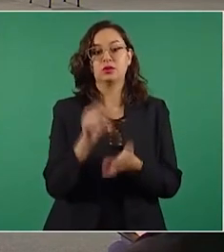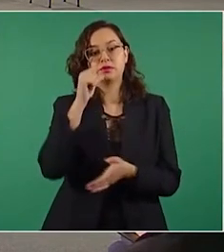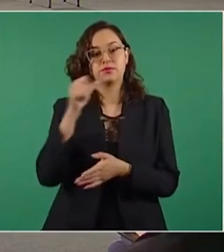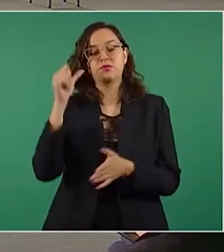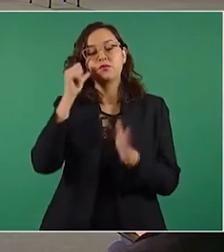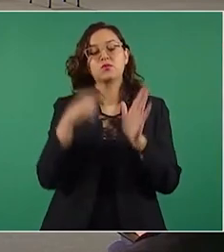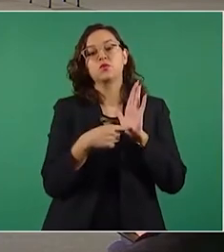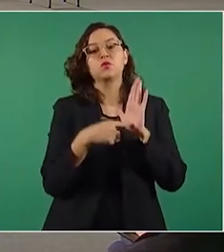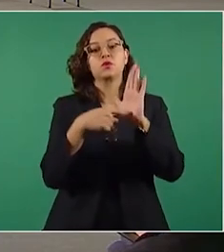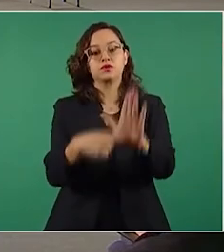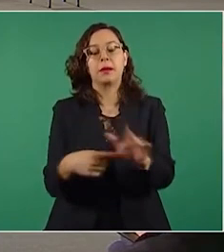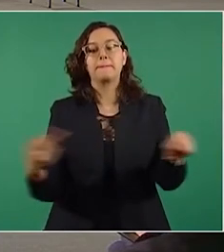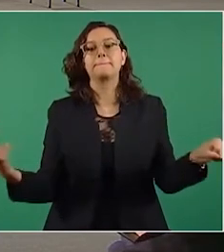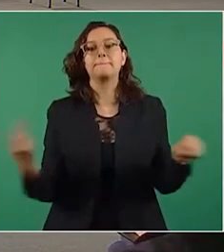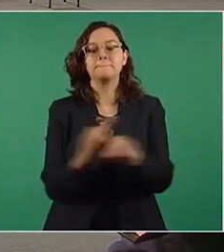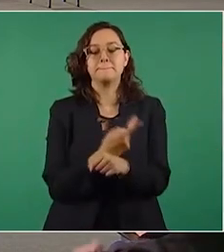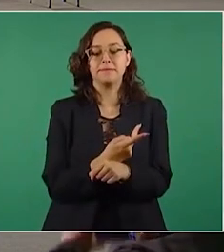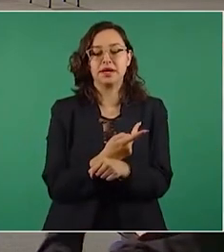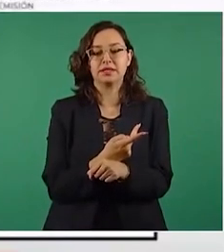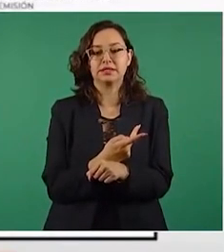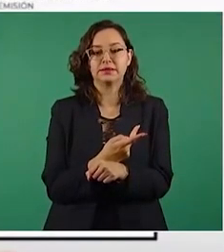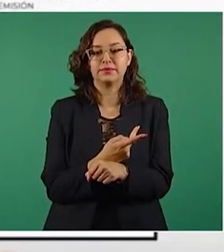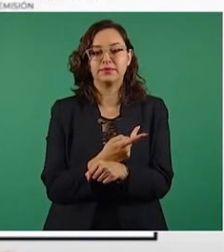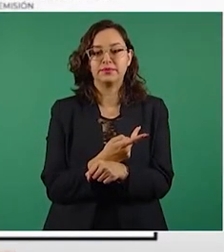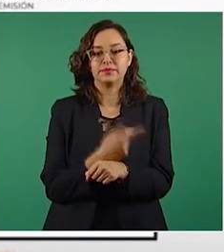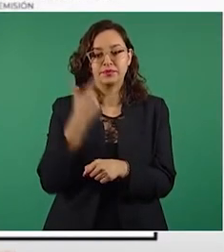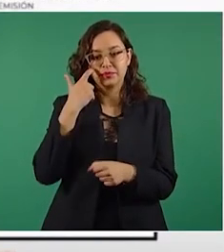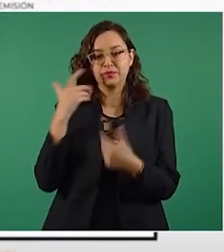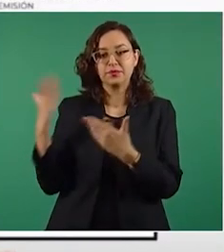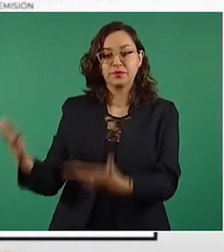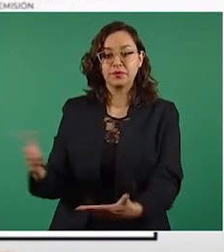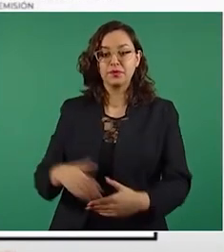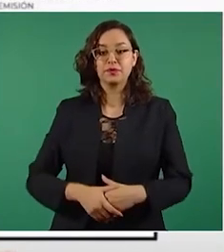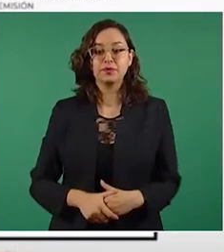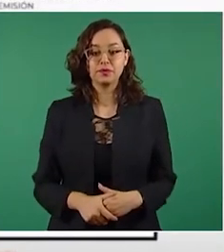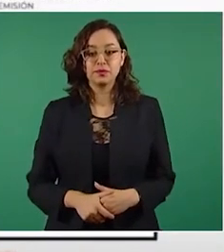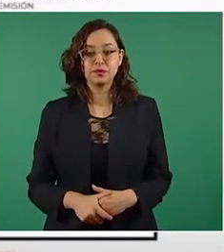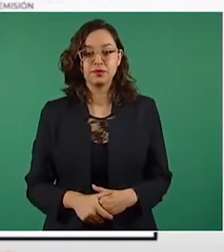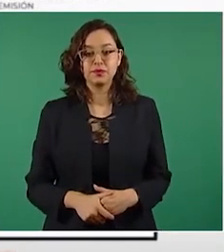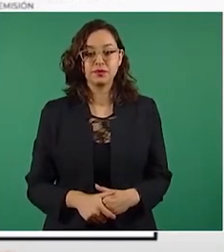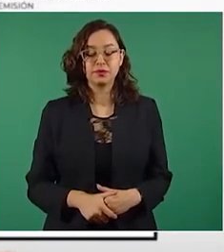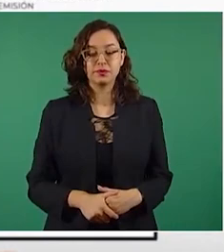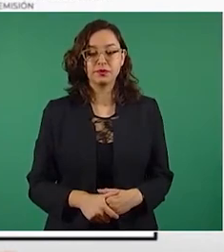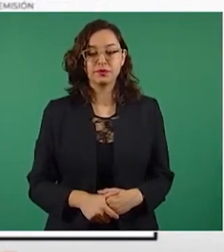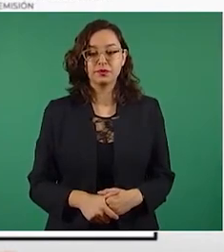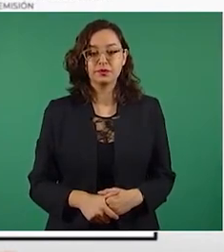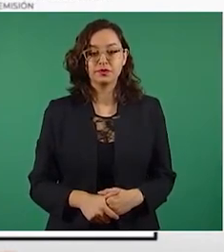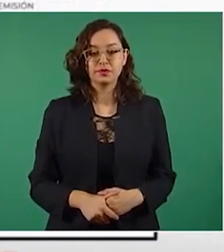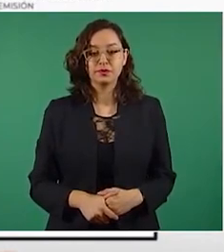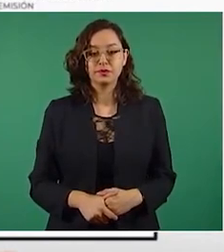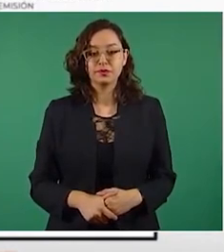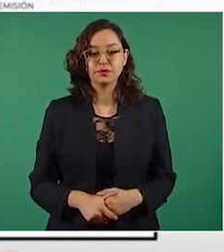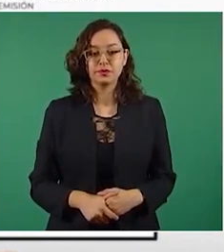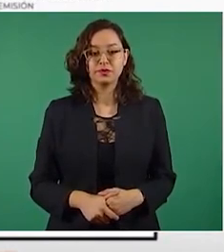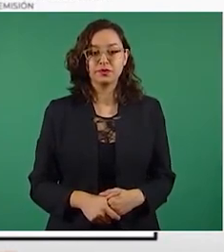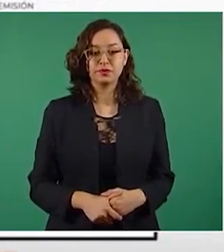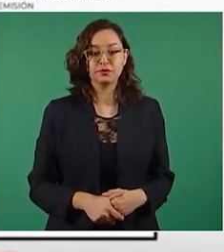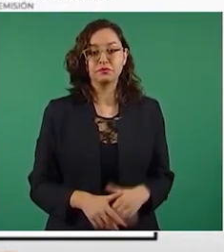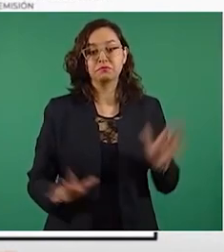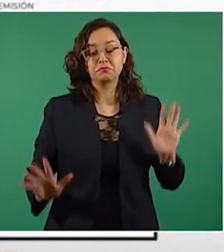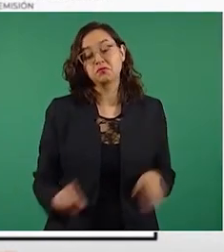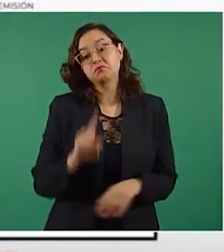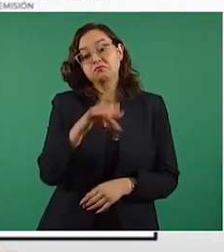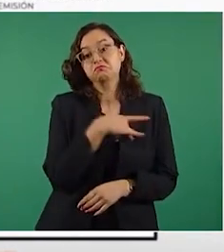trata de una síntesis de lo que a su leer entender es la cuarta transformación. Saque usted